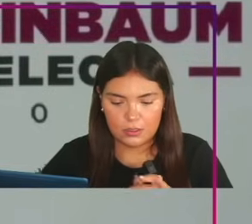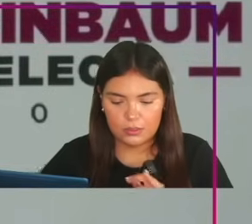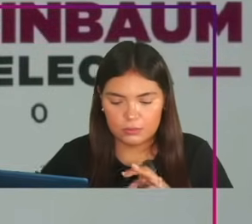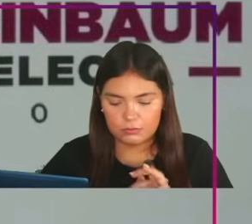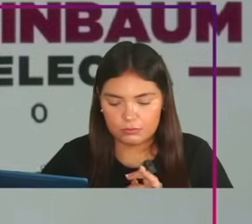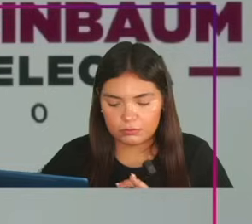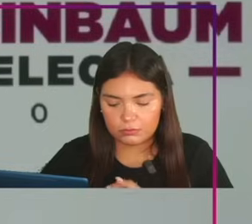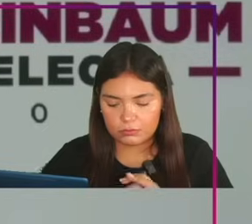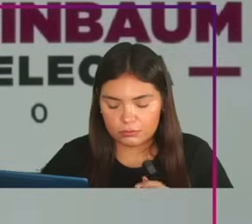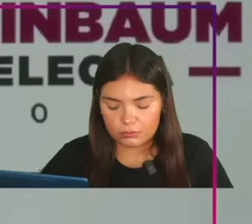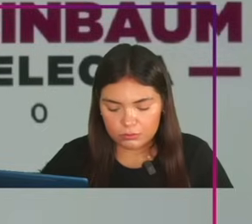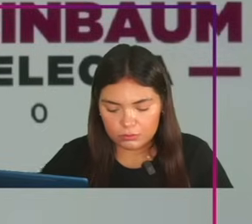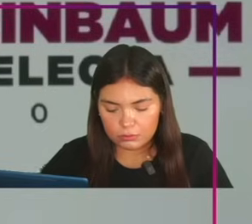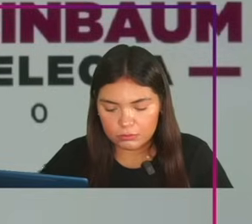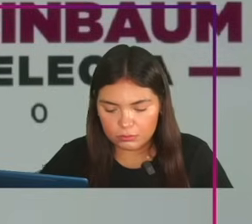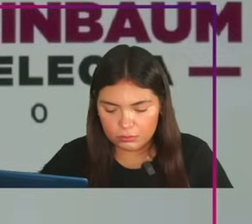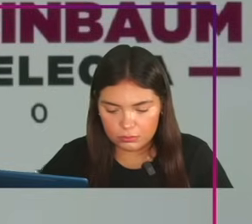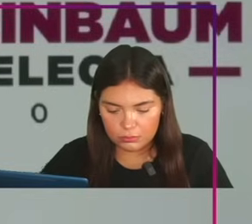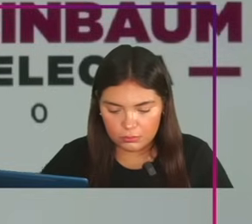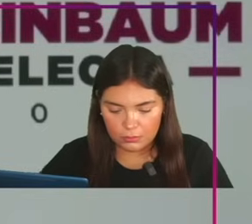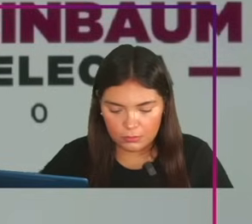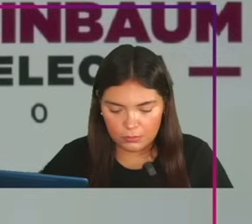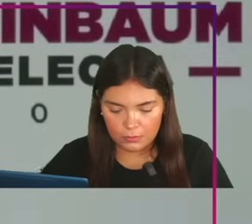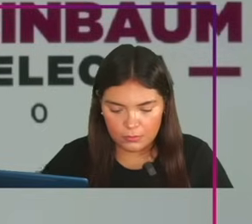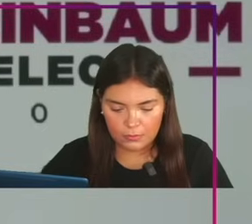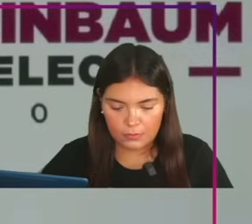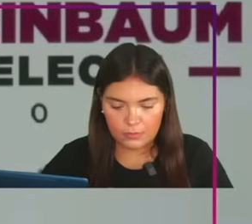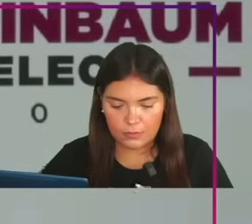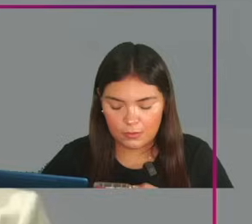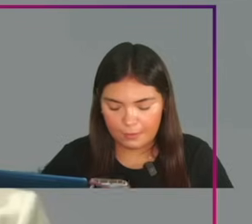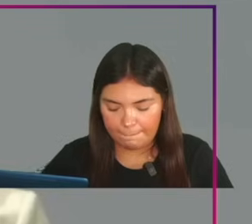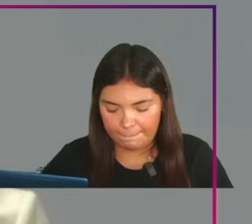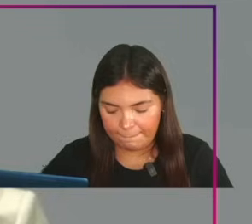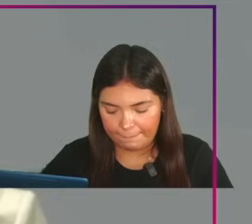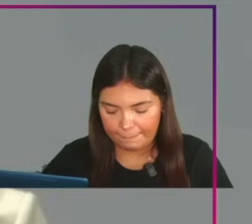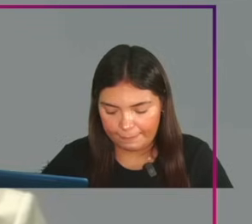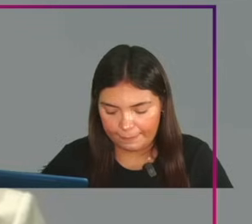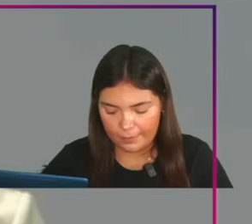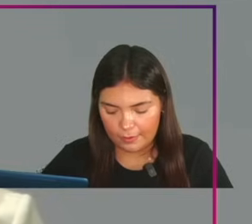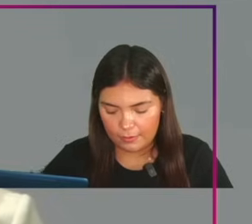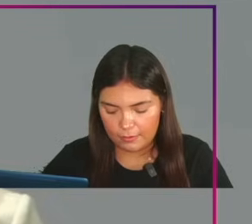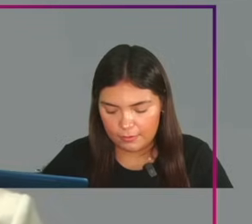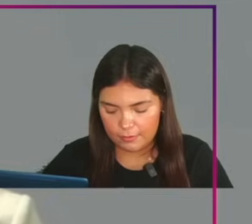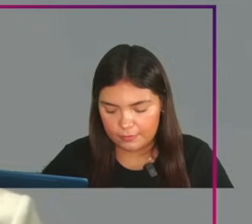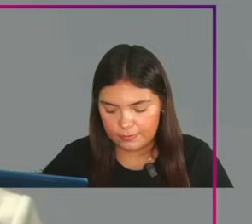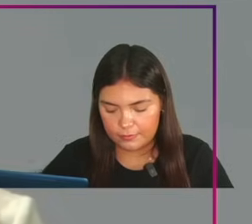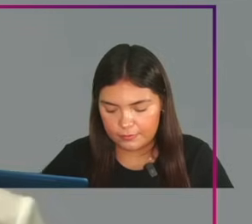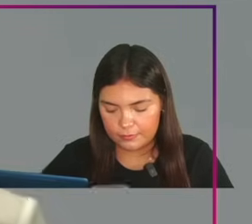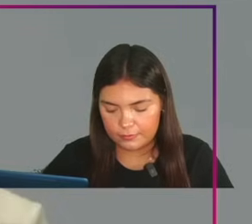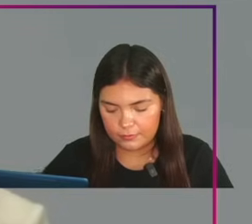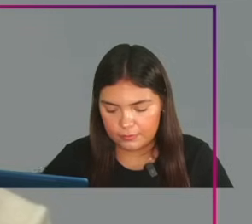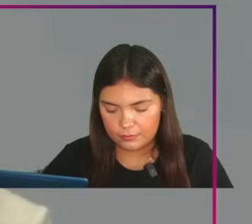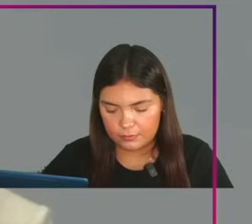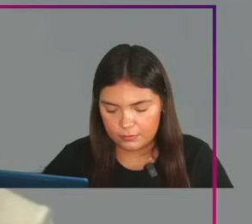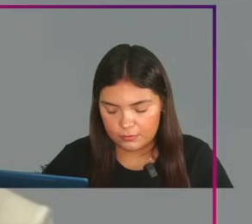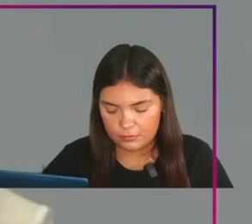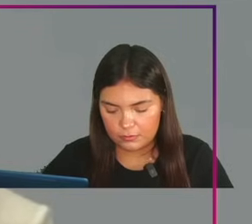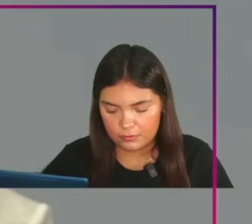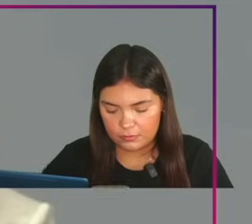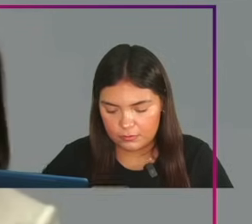Obrador piensan que me afecta cuando repiten sus insultos cargados de